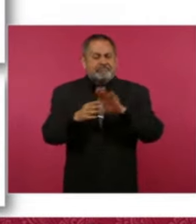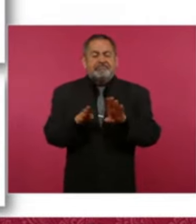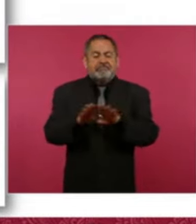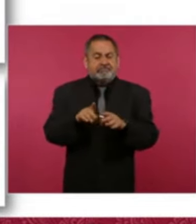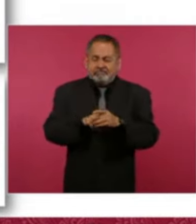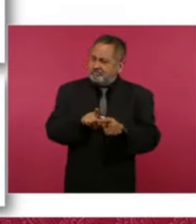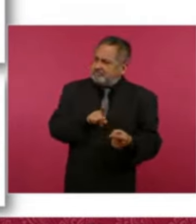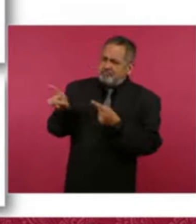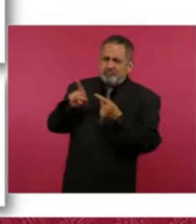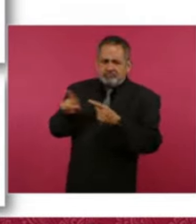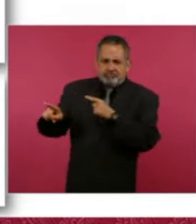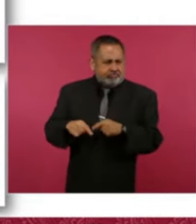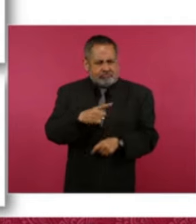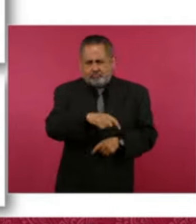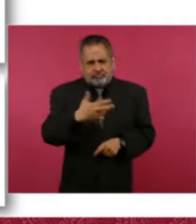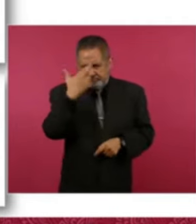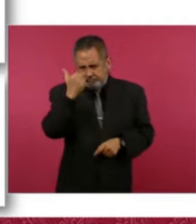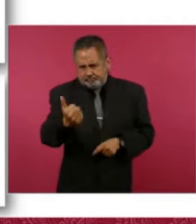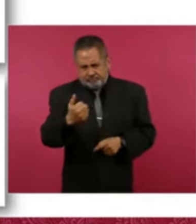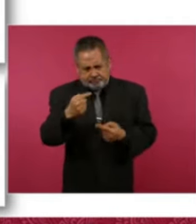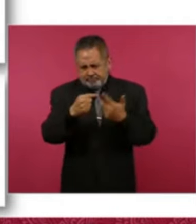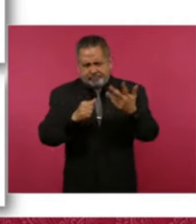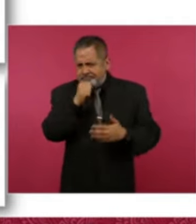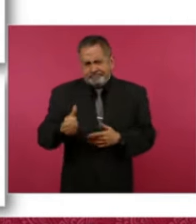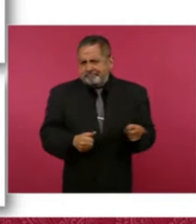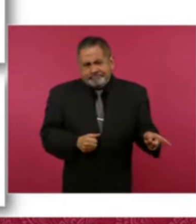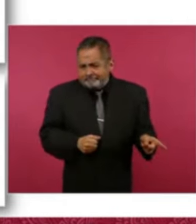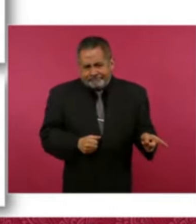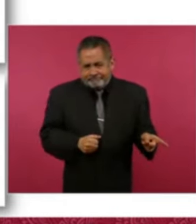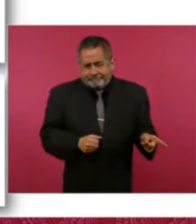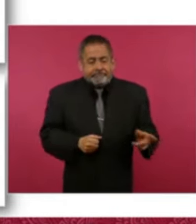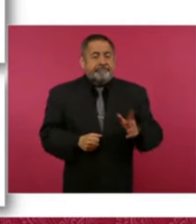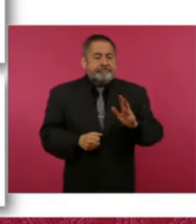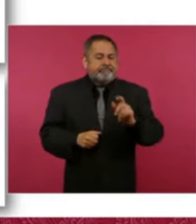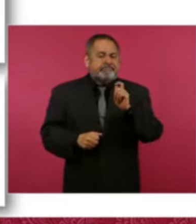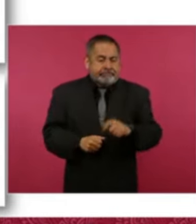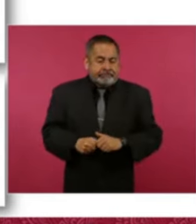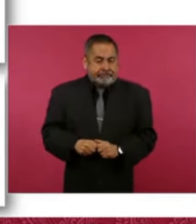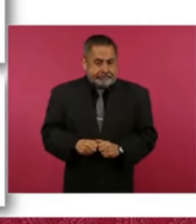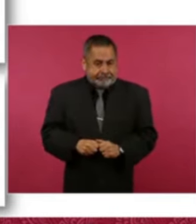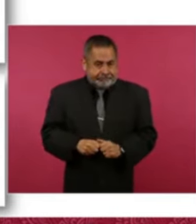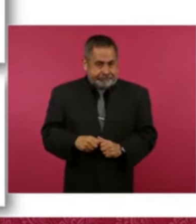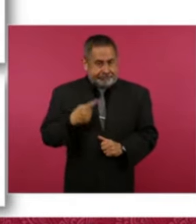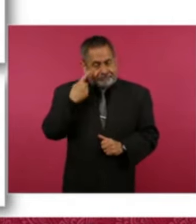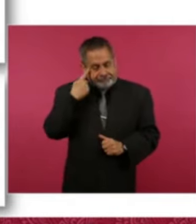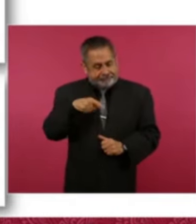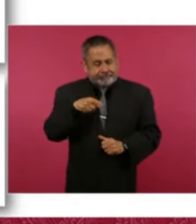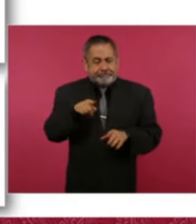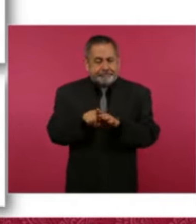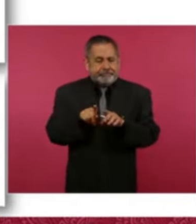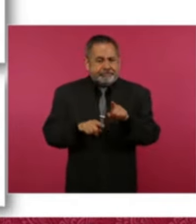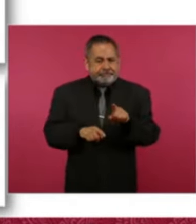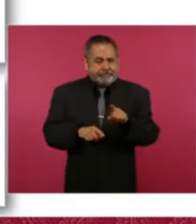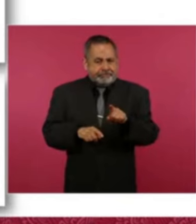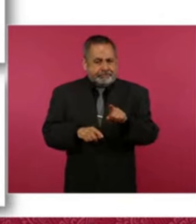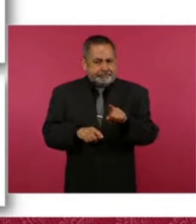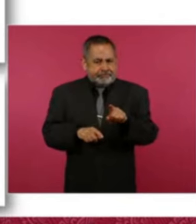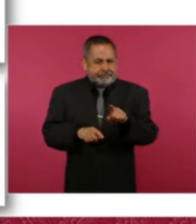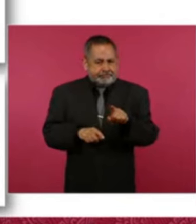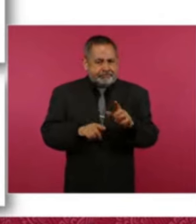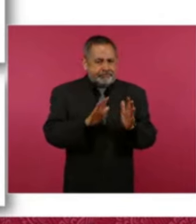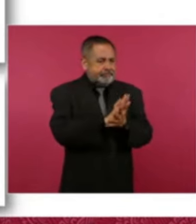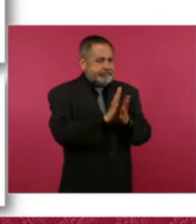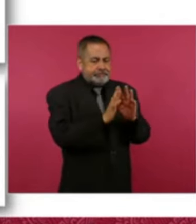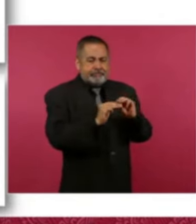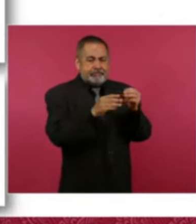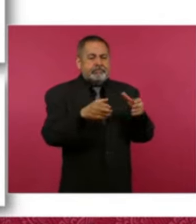y ataques sin fundamento. Pero, ¿qué creen? Así, guardándose, por complicidad,